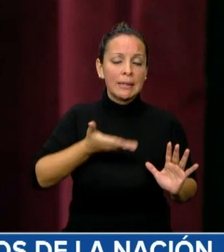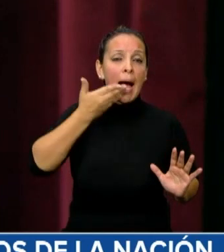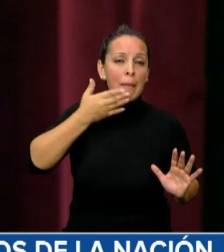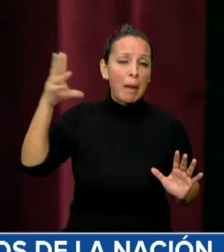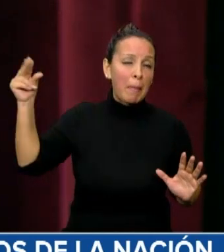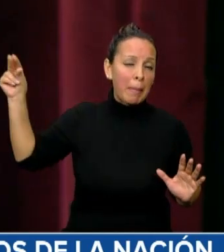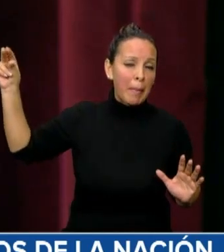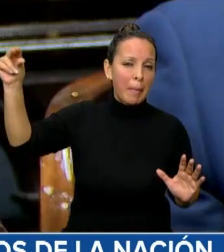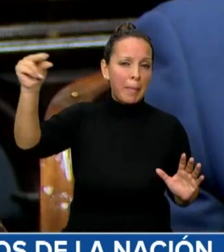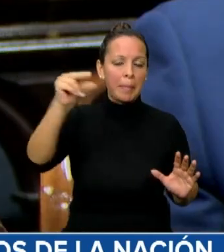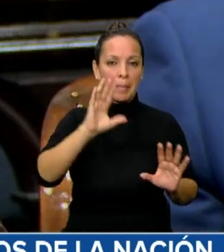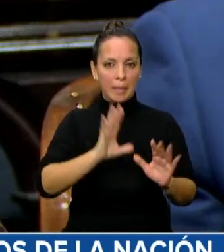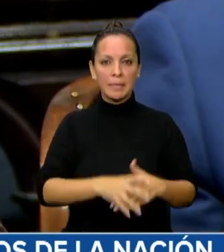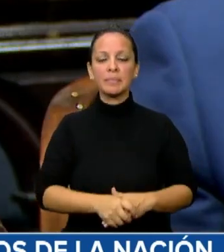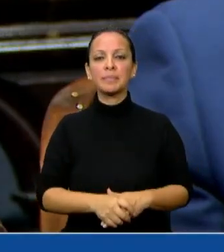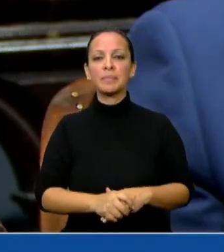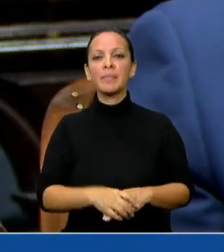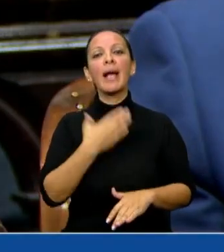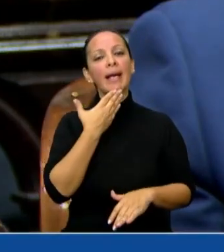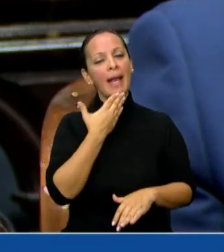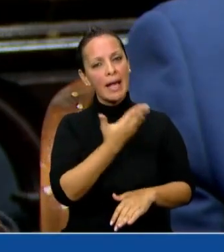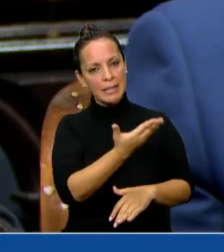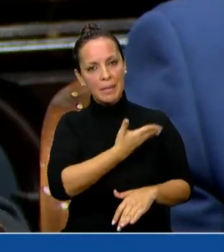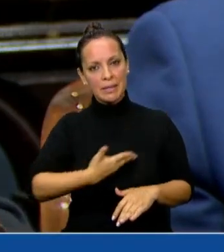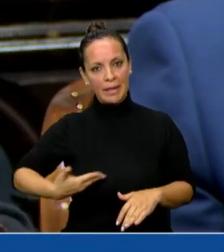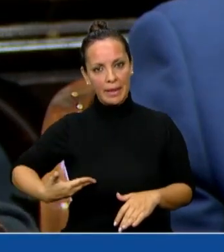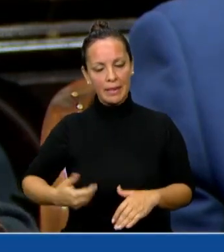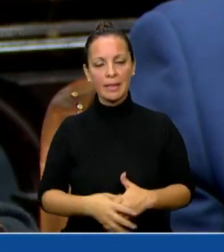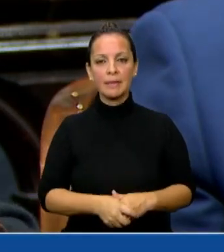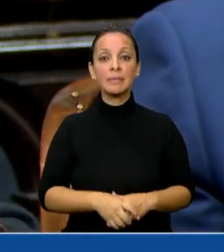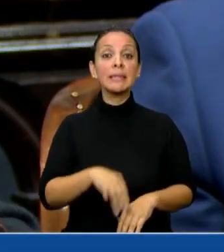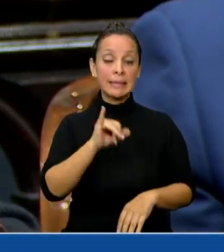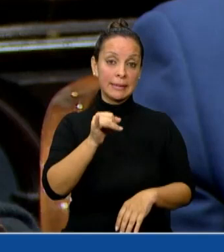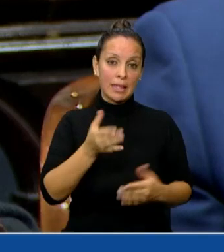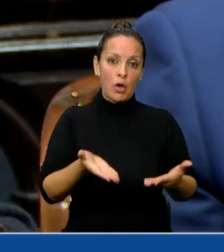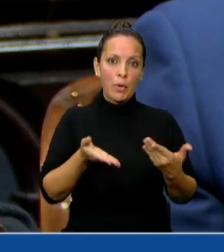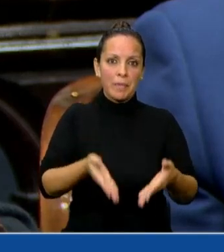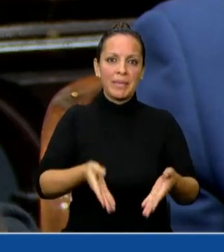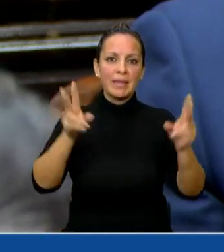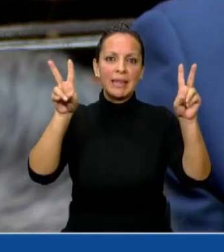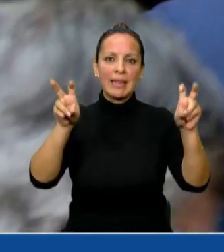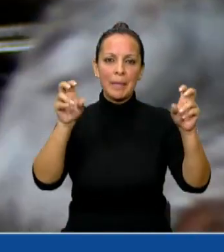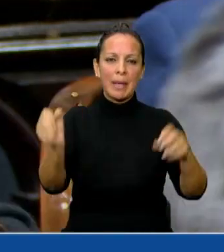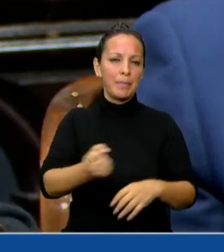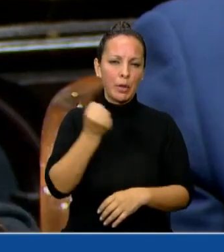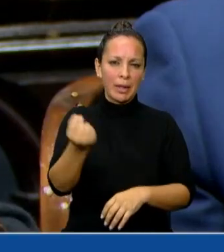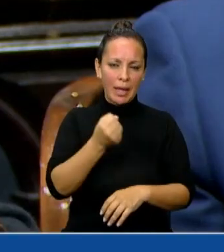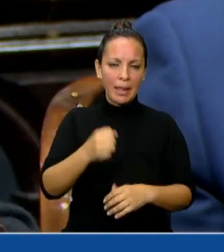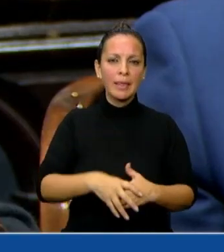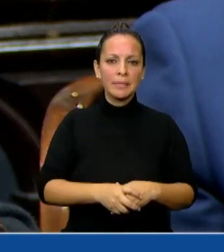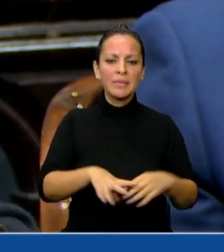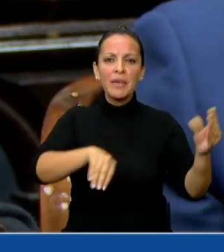bullicio encima. Gracias, señora presidenta. Sí, es muy importante. Hay muchas familias